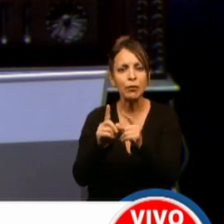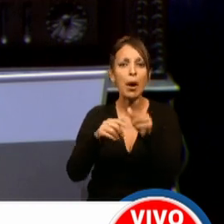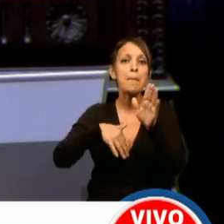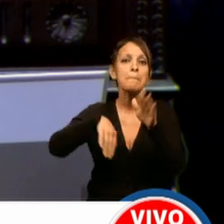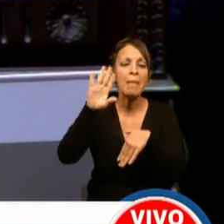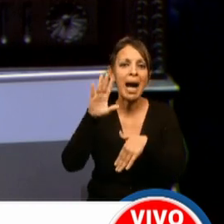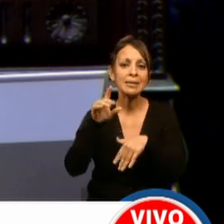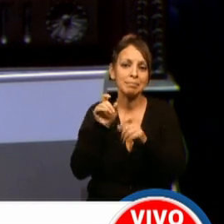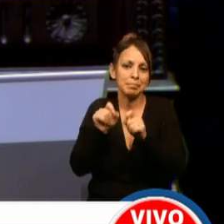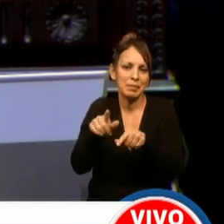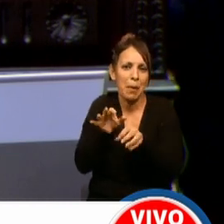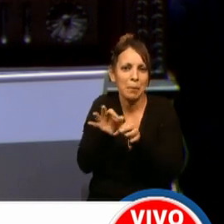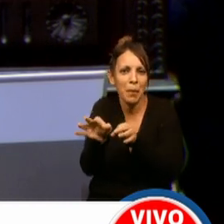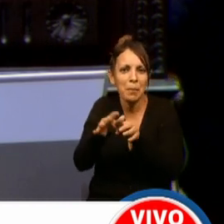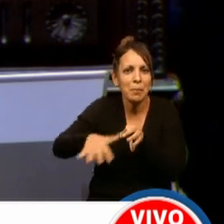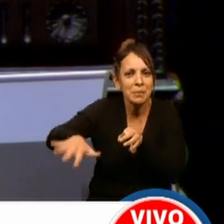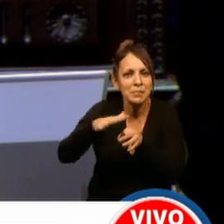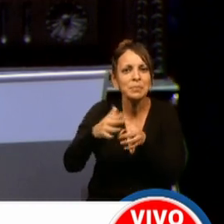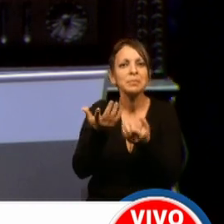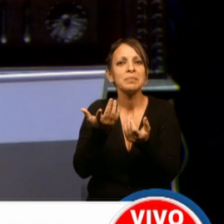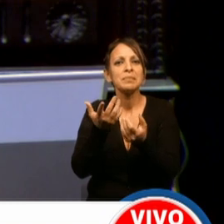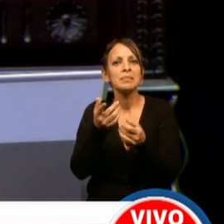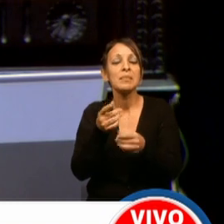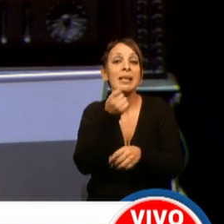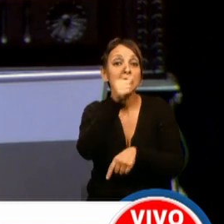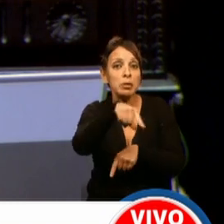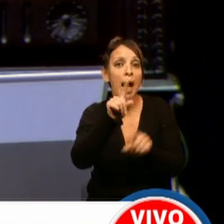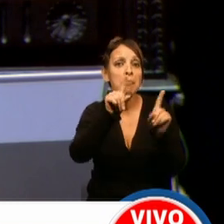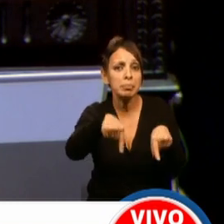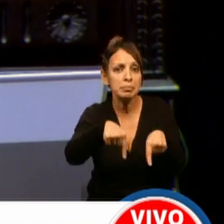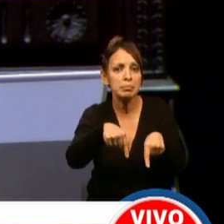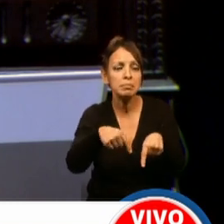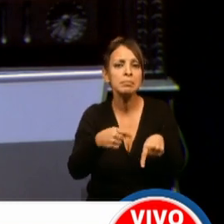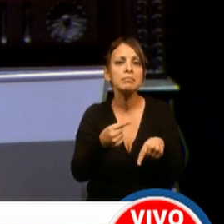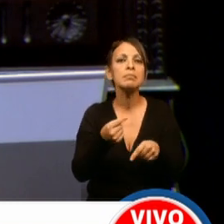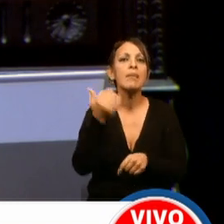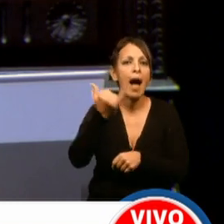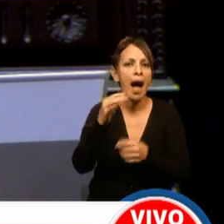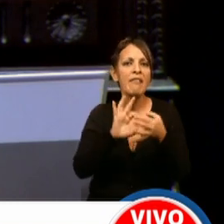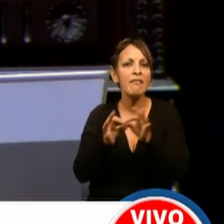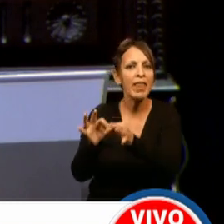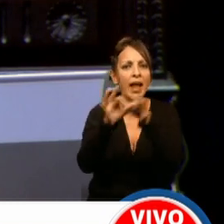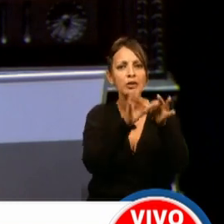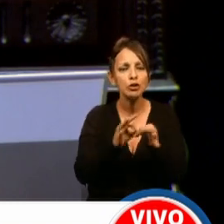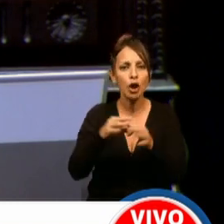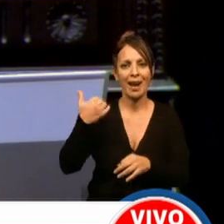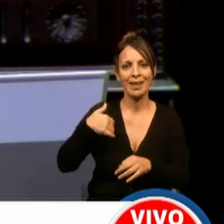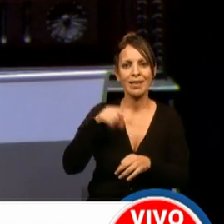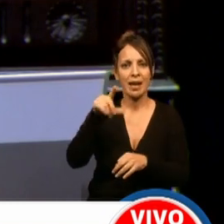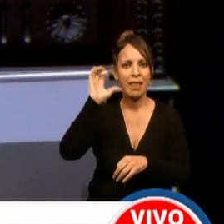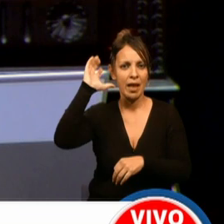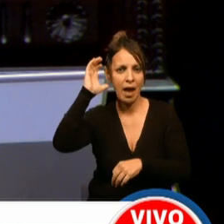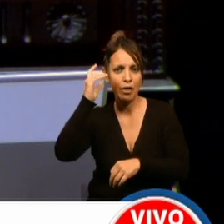los comunitarios para los que no lo saben hay una federación argentina de radios comunitarias